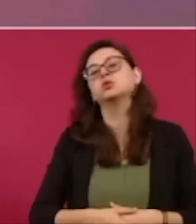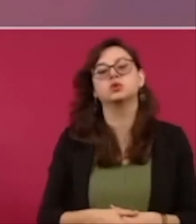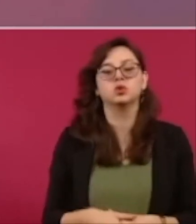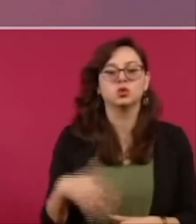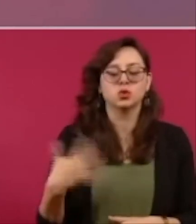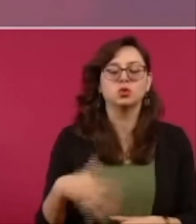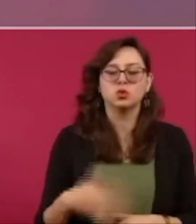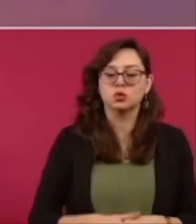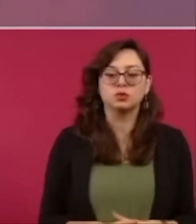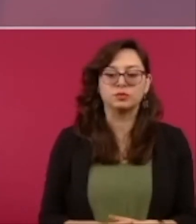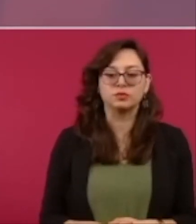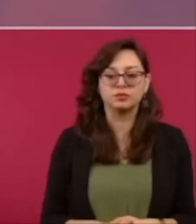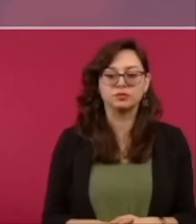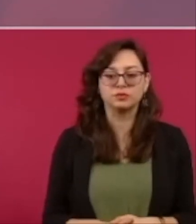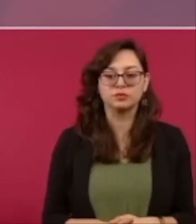si tiene razón,